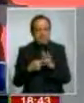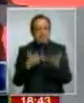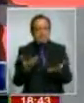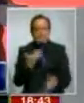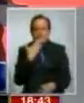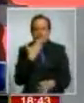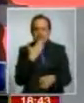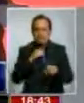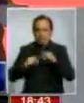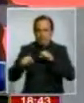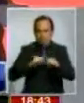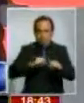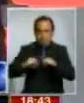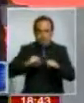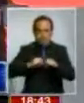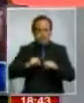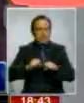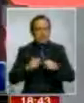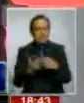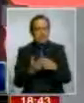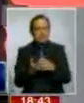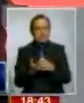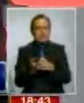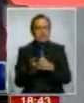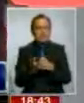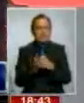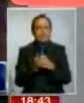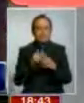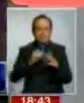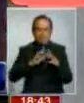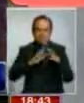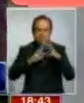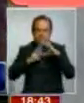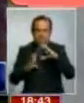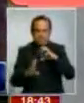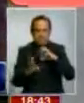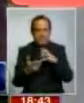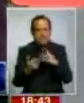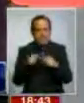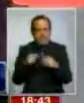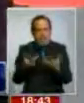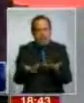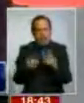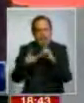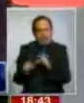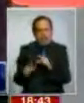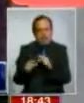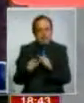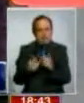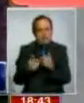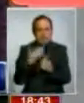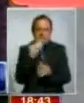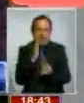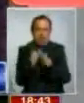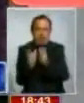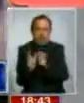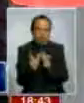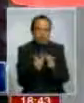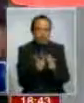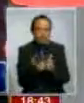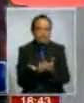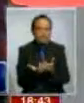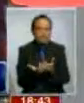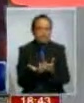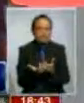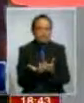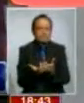el terremoto ha sido de menor alcance, entonces es más, no digo manejable, pero al menos no es tan